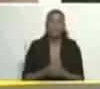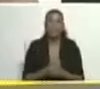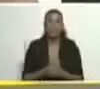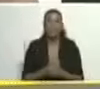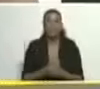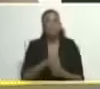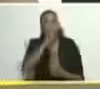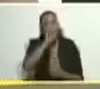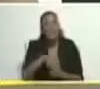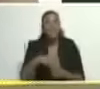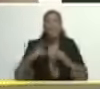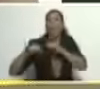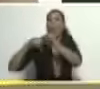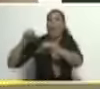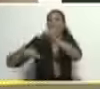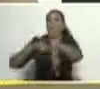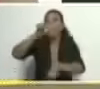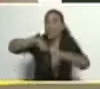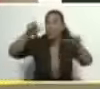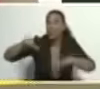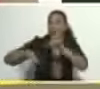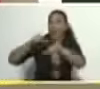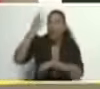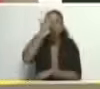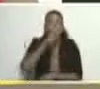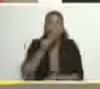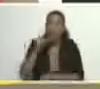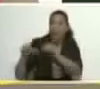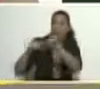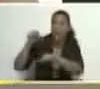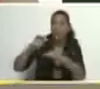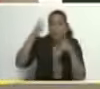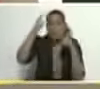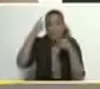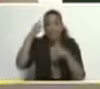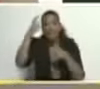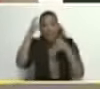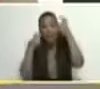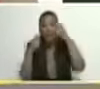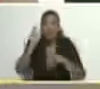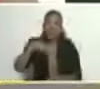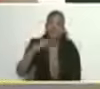y los herederos actuales de Chávez y de Bolívar.